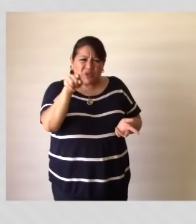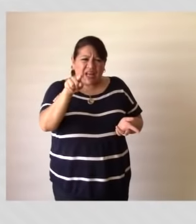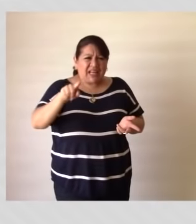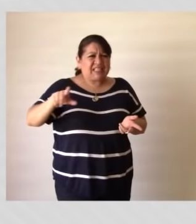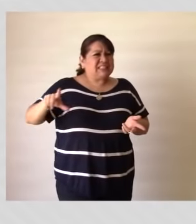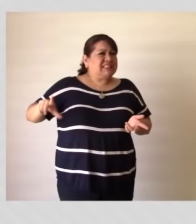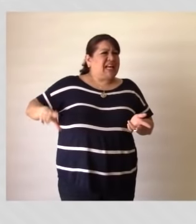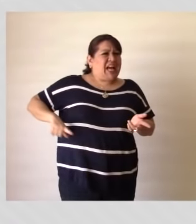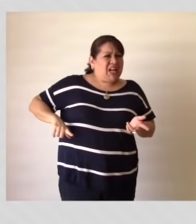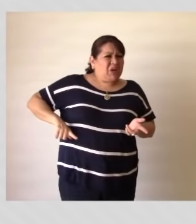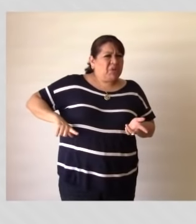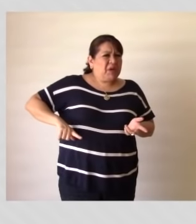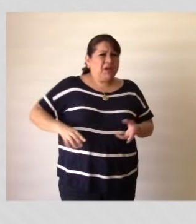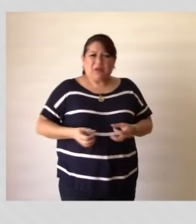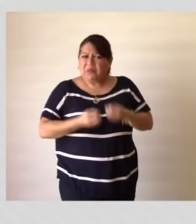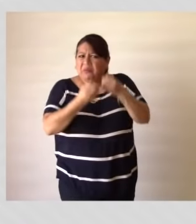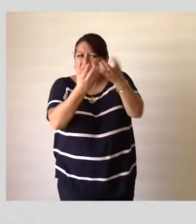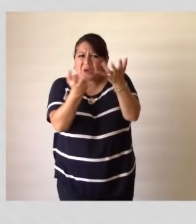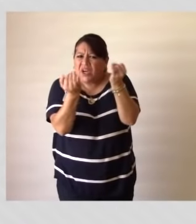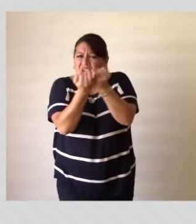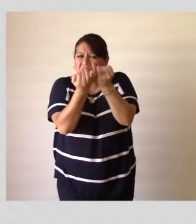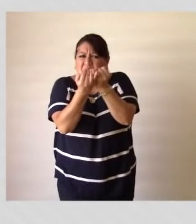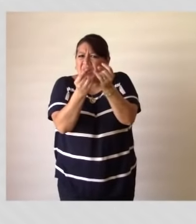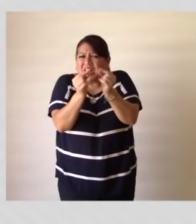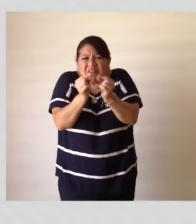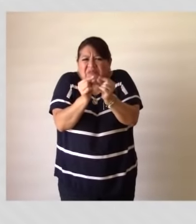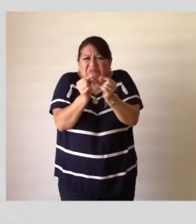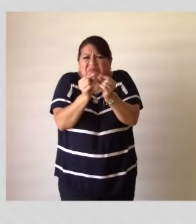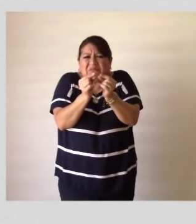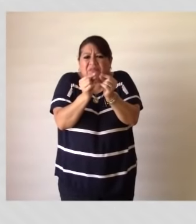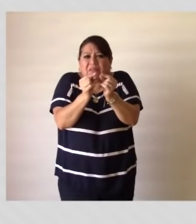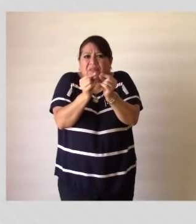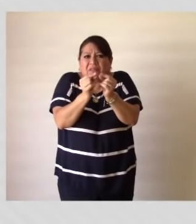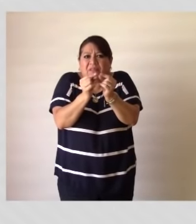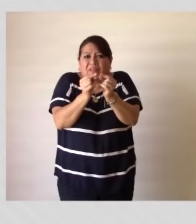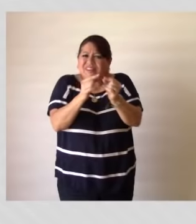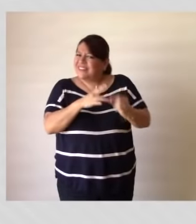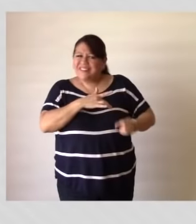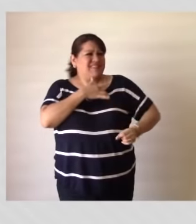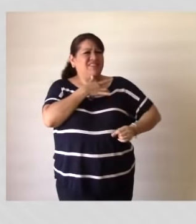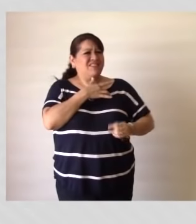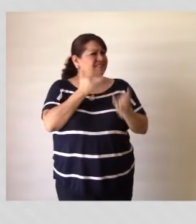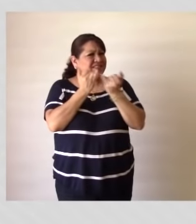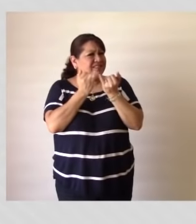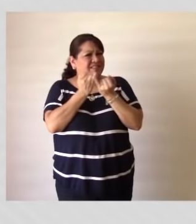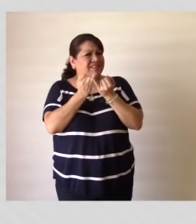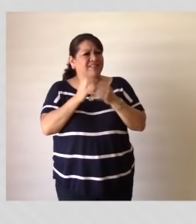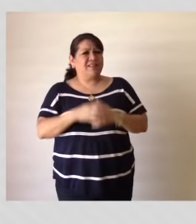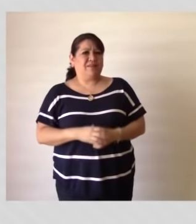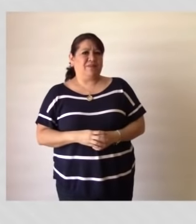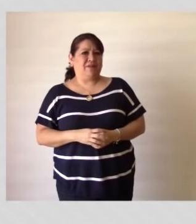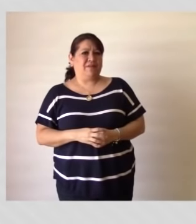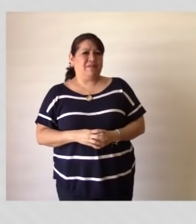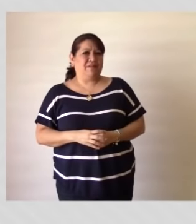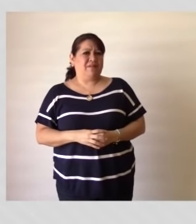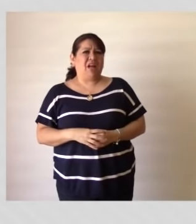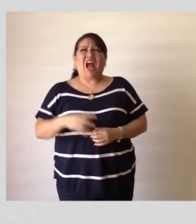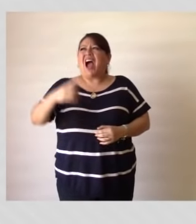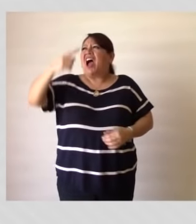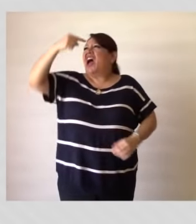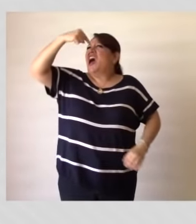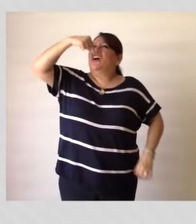te estás dando cuenta has perdido la sensibilidad tan es así que tu respuesta es yo en qué momento lo hice dios